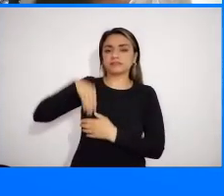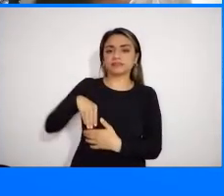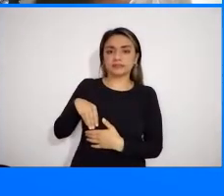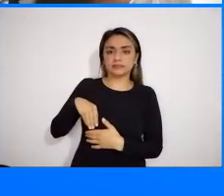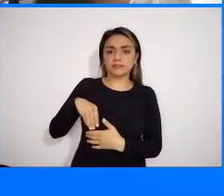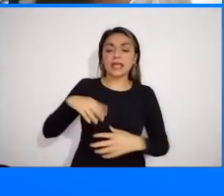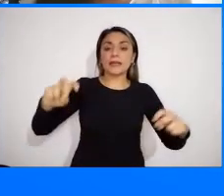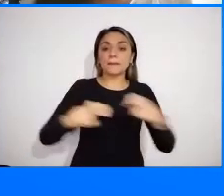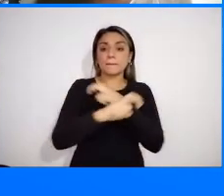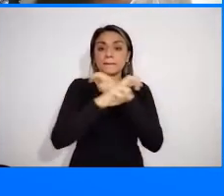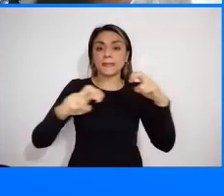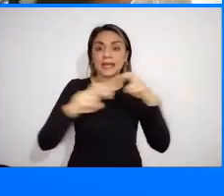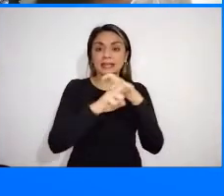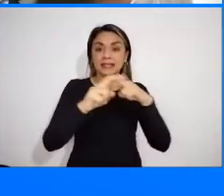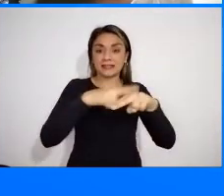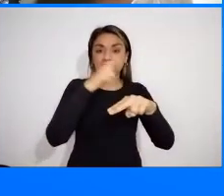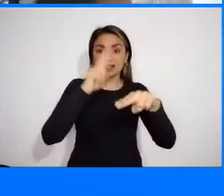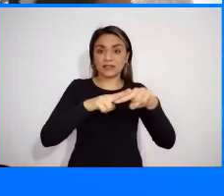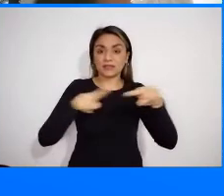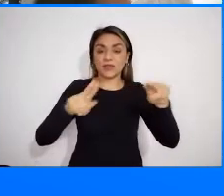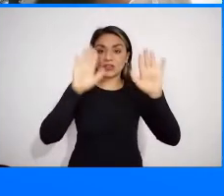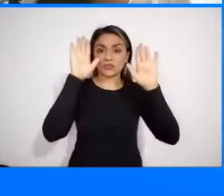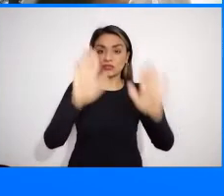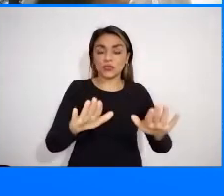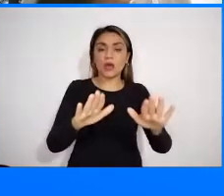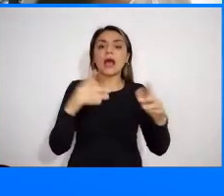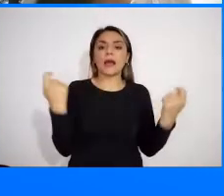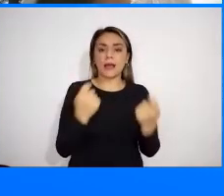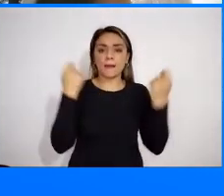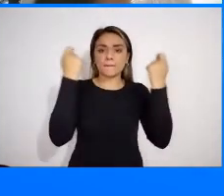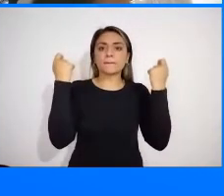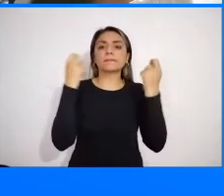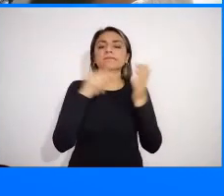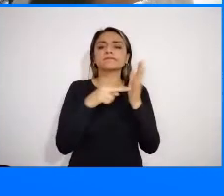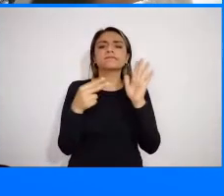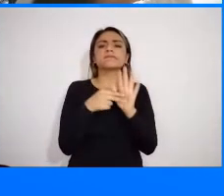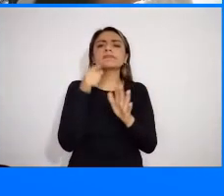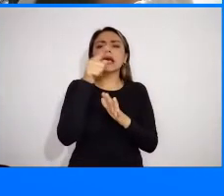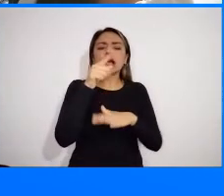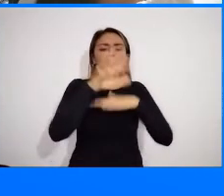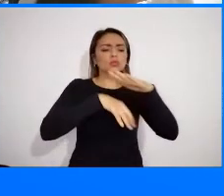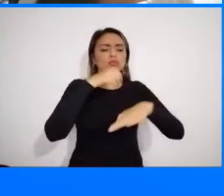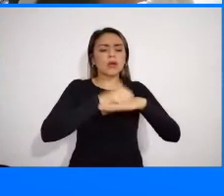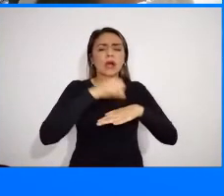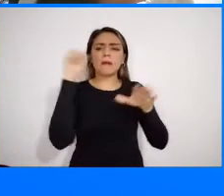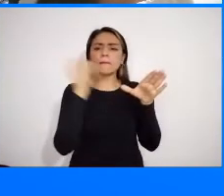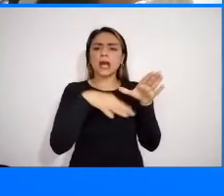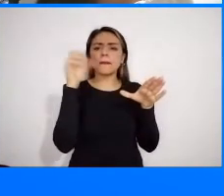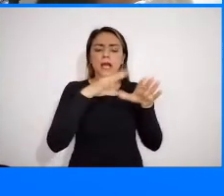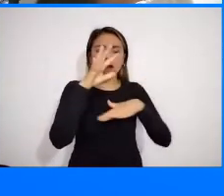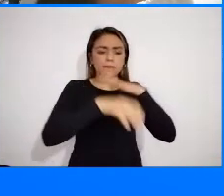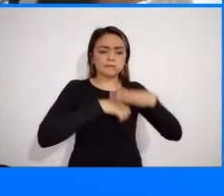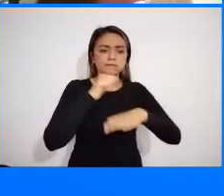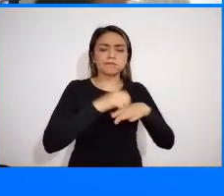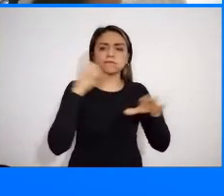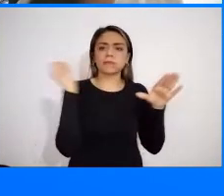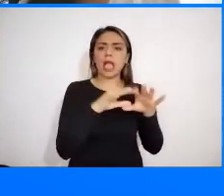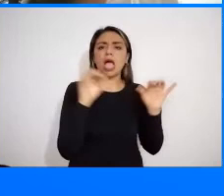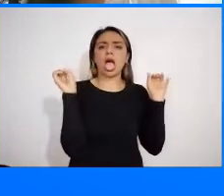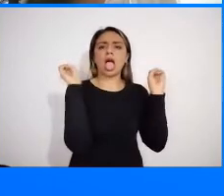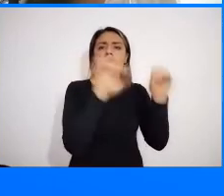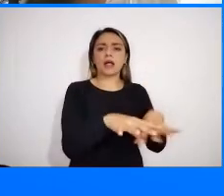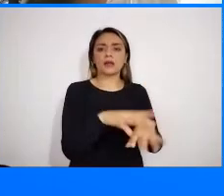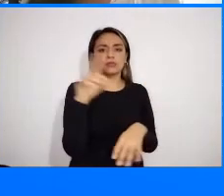parques naturales se promueve que los residuos que generemos no los dejemos allá,